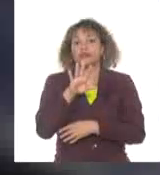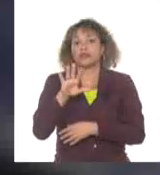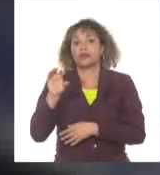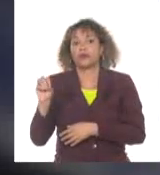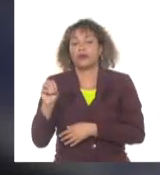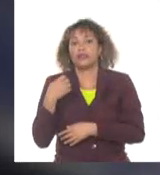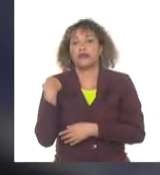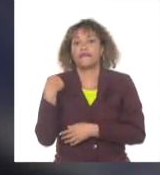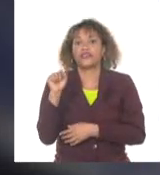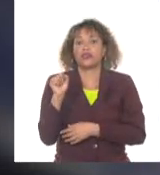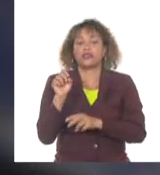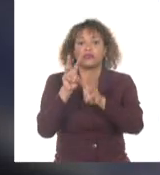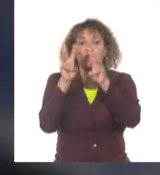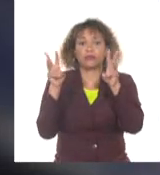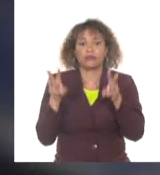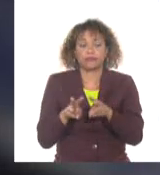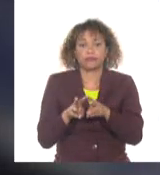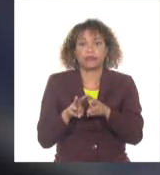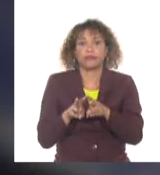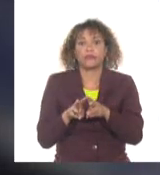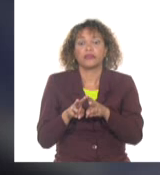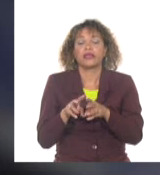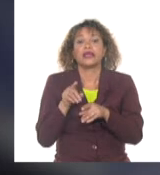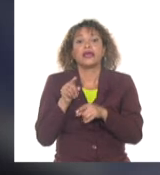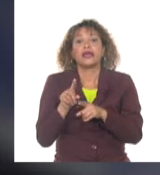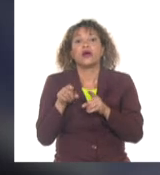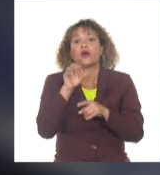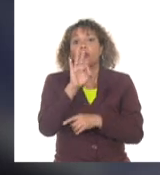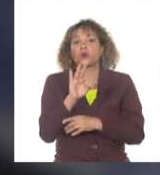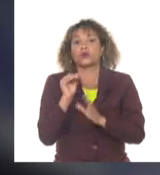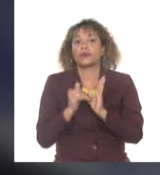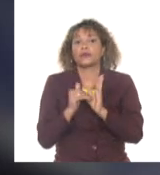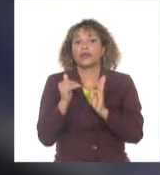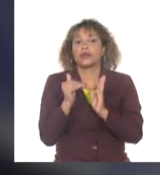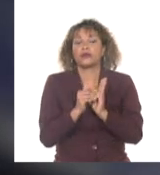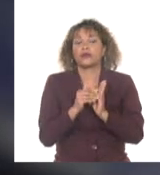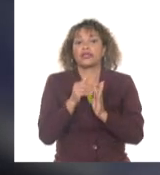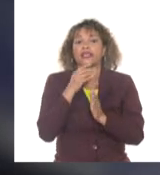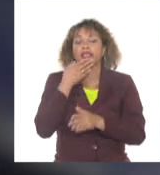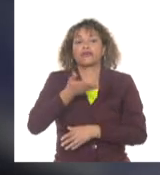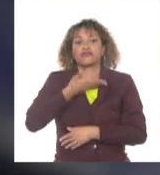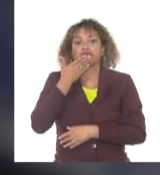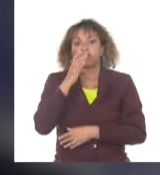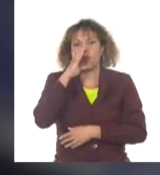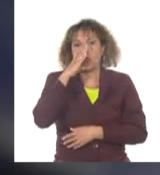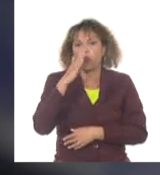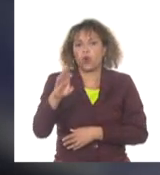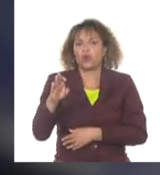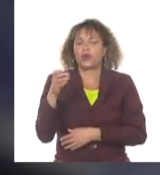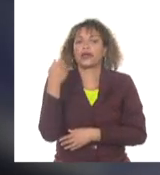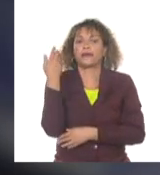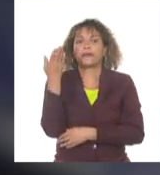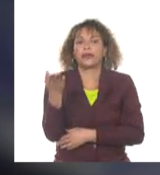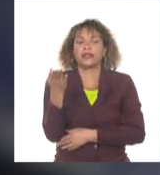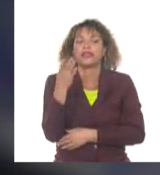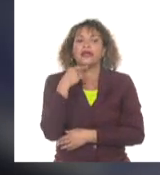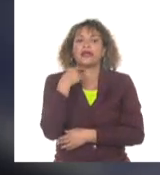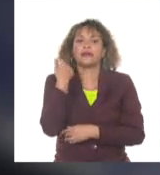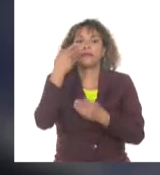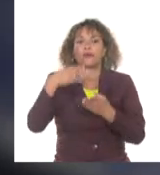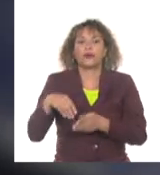digitales en las redes sociales y 8 millones de discursos de odio que incitaban al asesinato de palestinos y